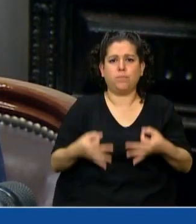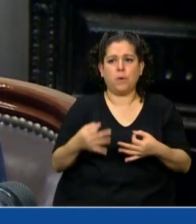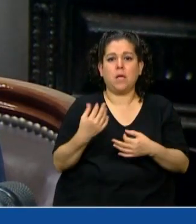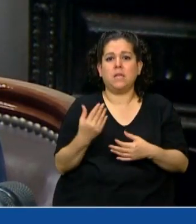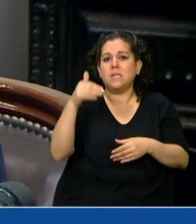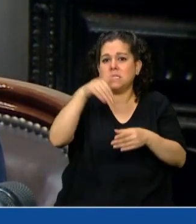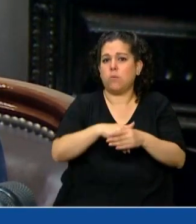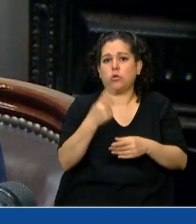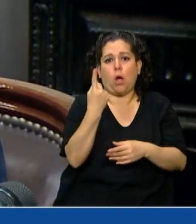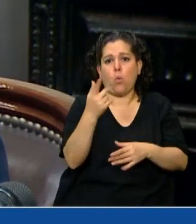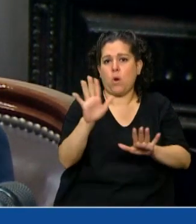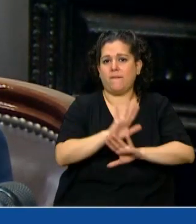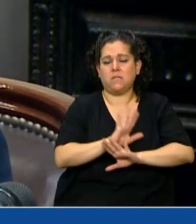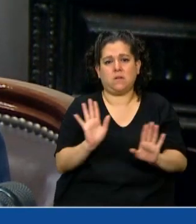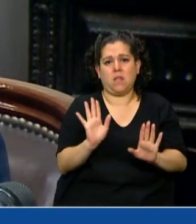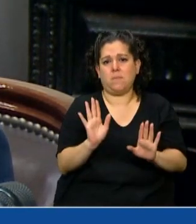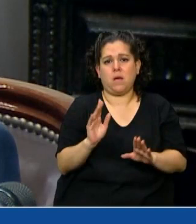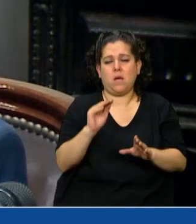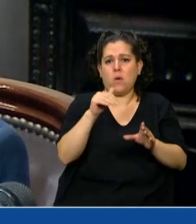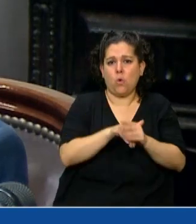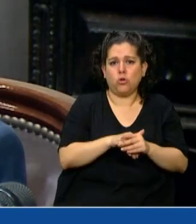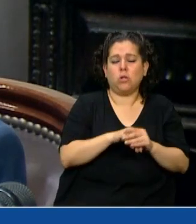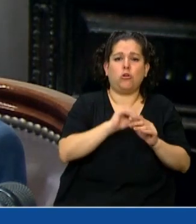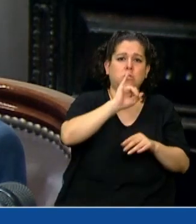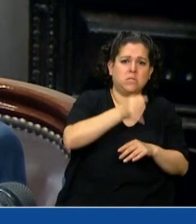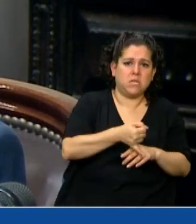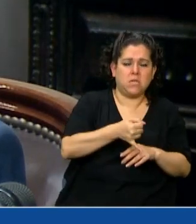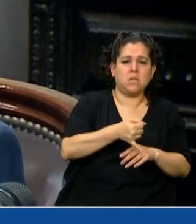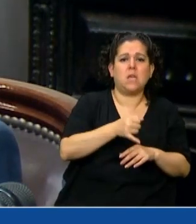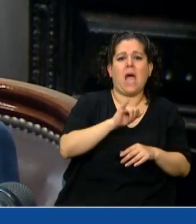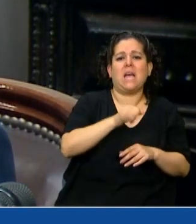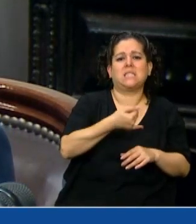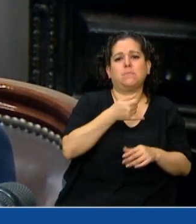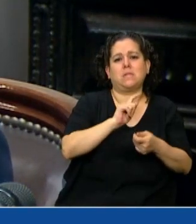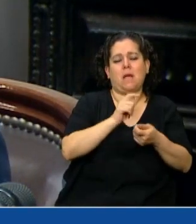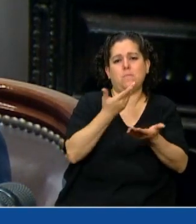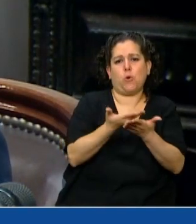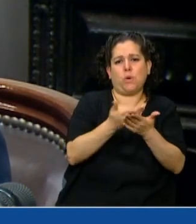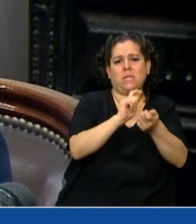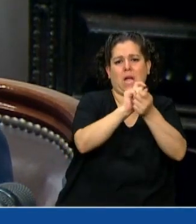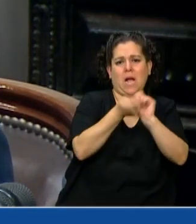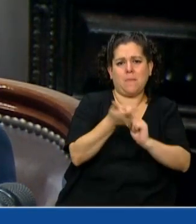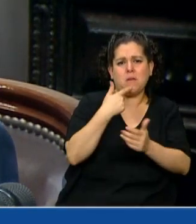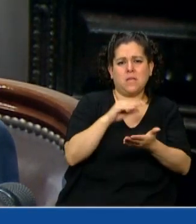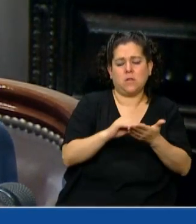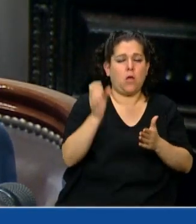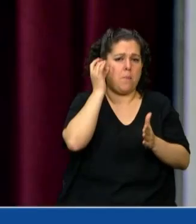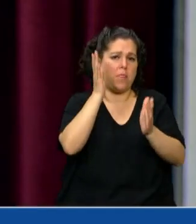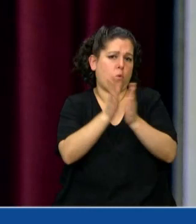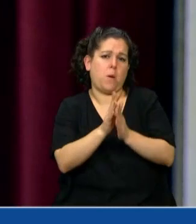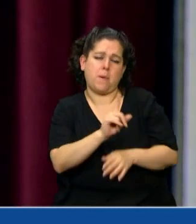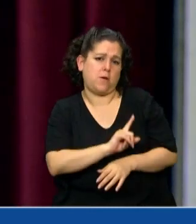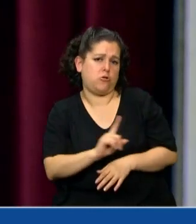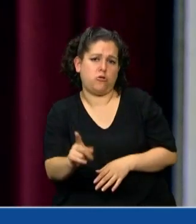vota una sola vez y el sentido del voto es ese, los que voten afirmativo aceptan los cambios, los que votan negativo. No, diputado, discúlpeme,